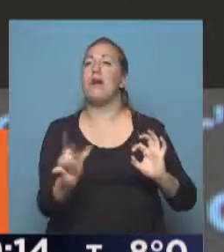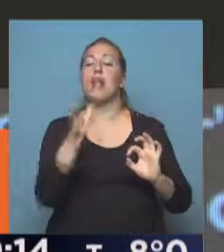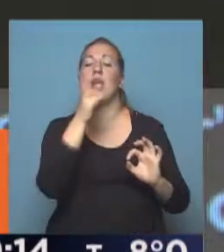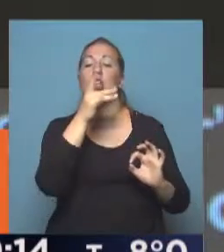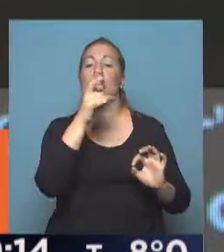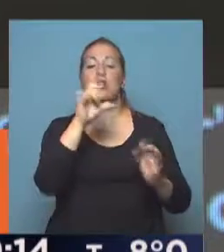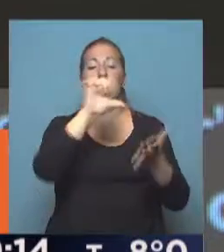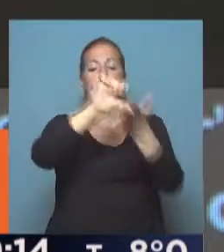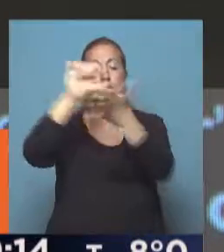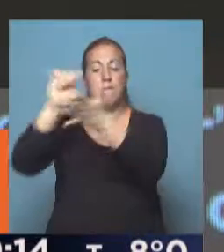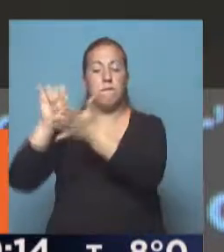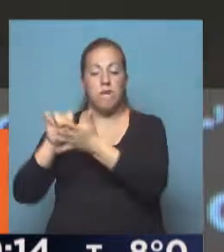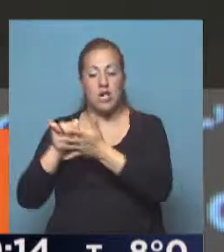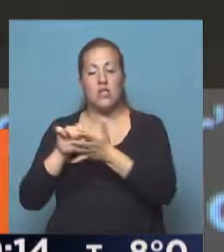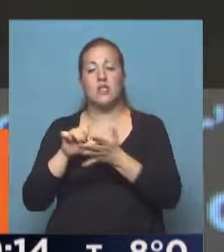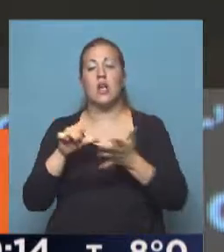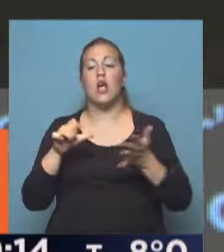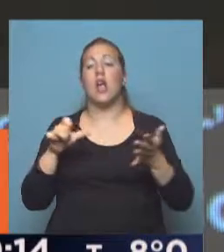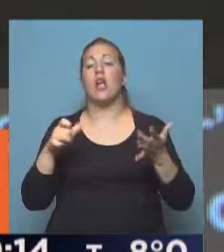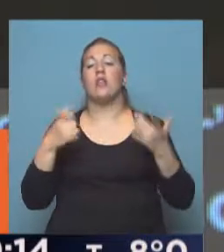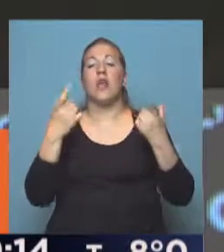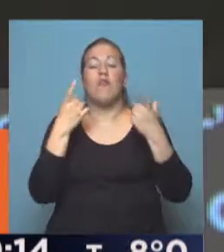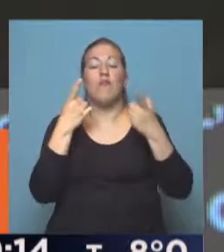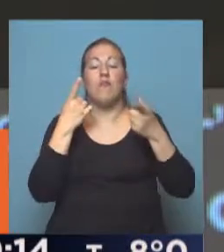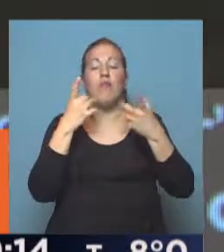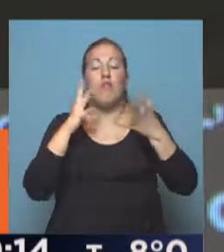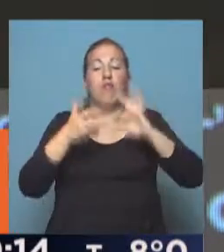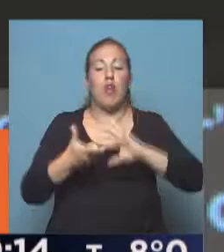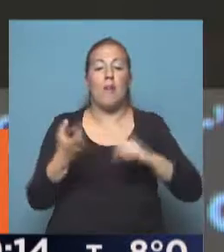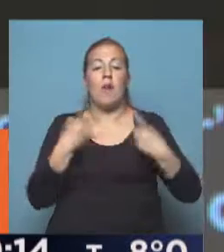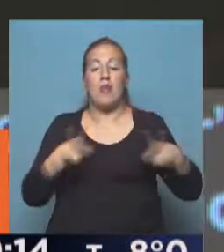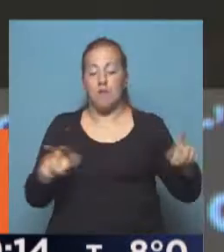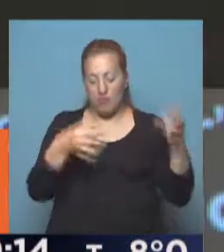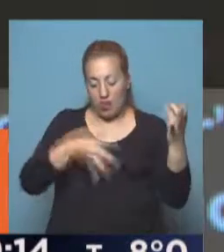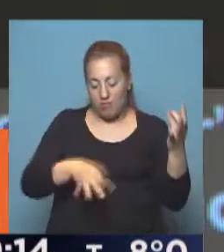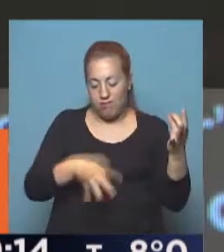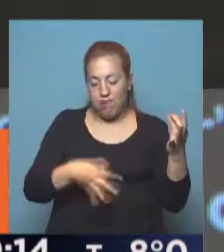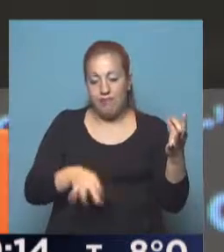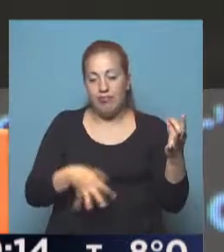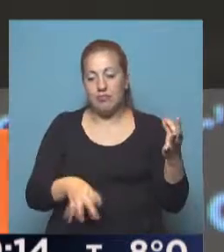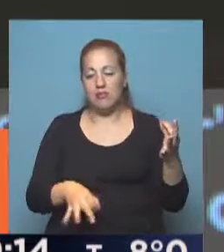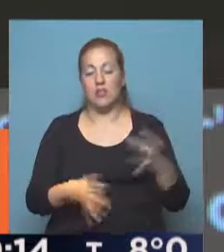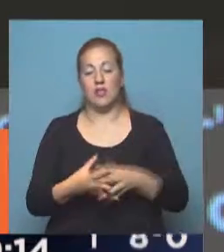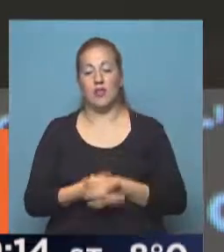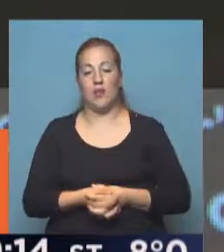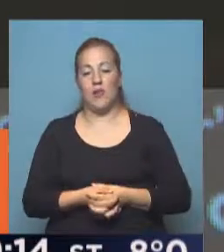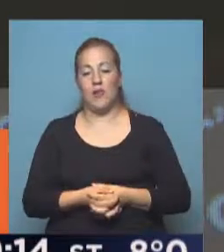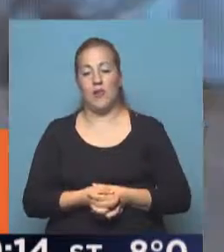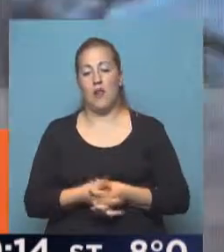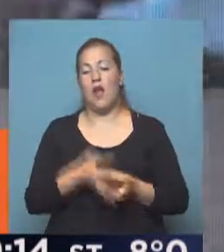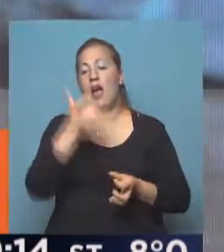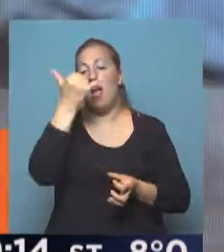se escuchan todos los lenguajes musicales que pueden hacerse en la guitarra hay